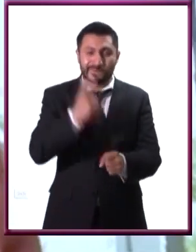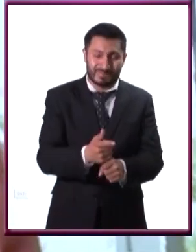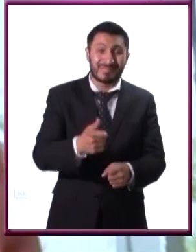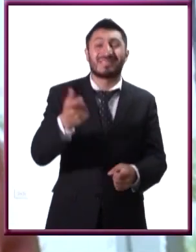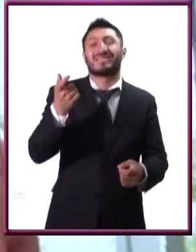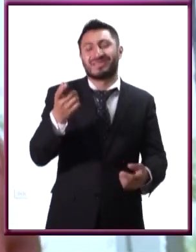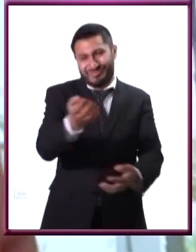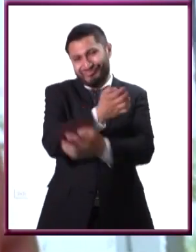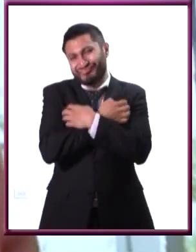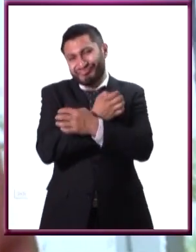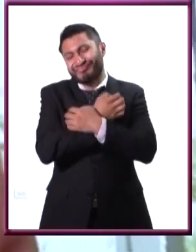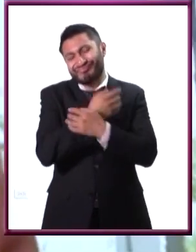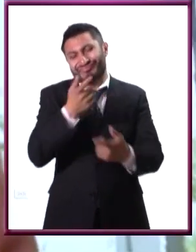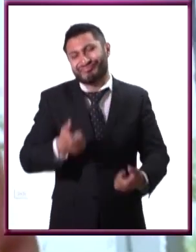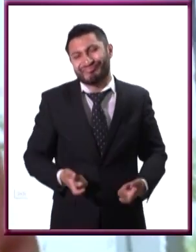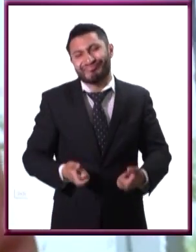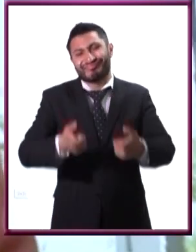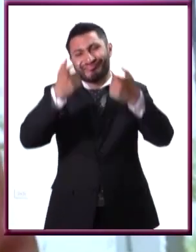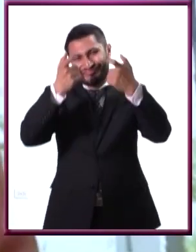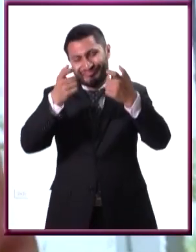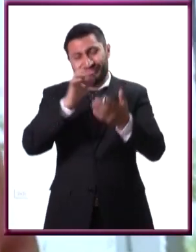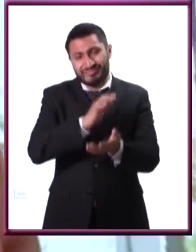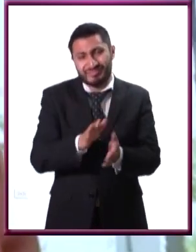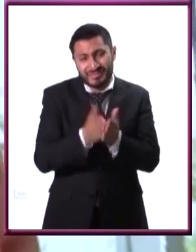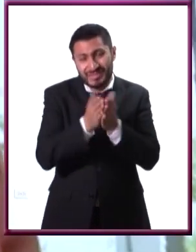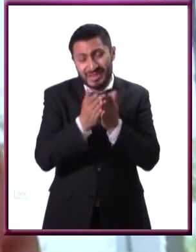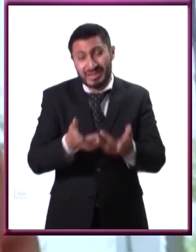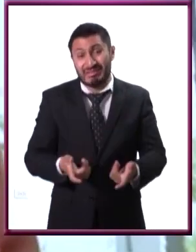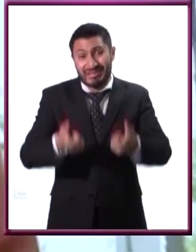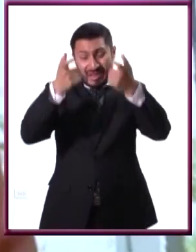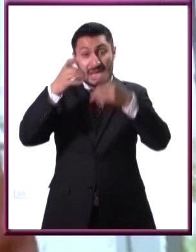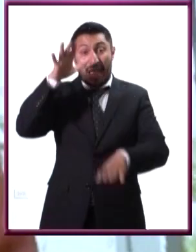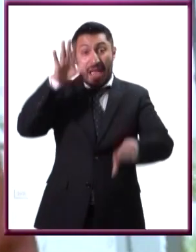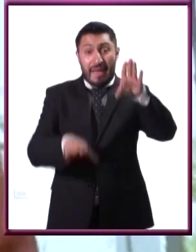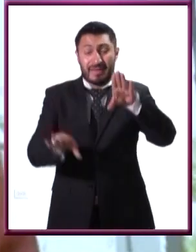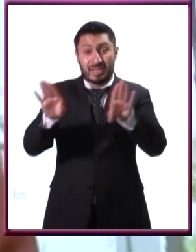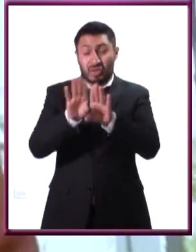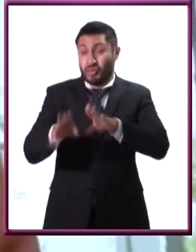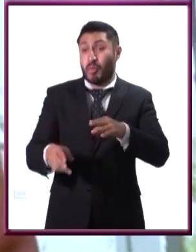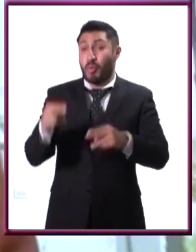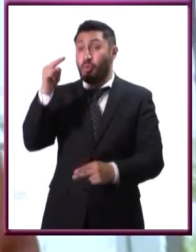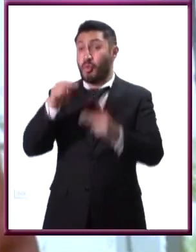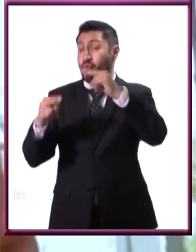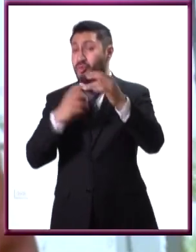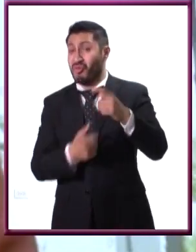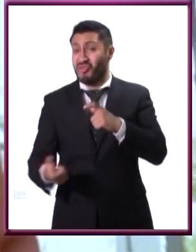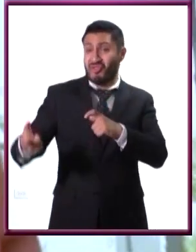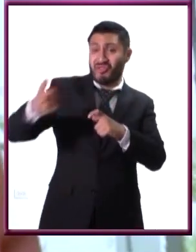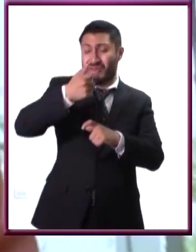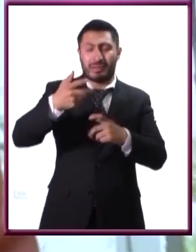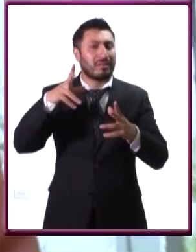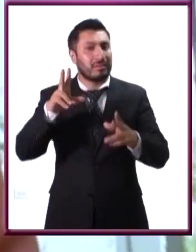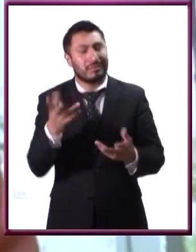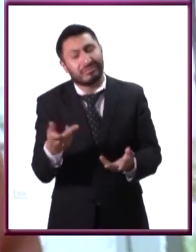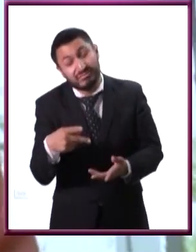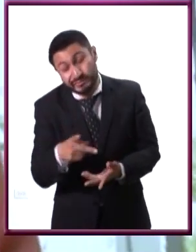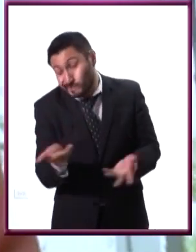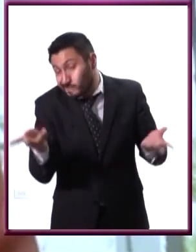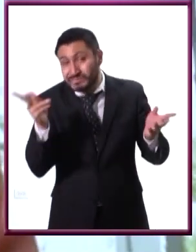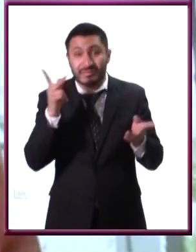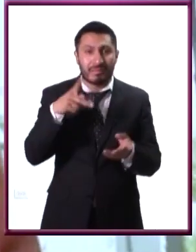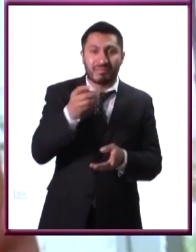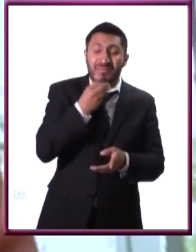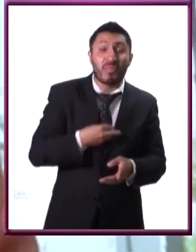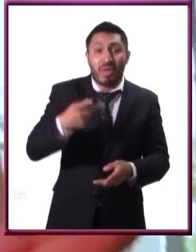cuenta de que es caro en ocasiones. Se puede pensar que es algo de élite, ¿verdad? De tener libros, pero efectivamente